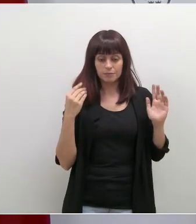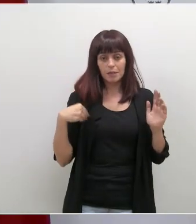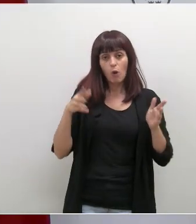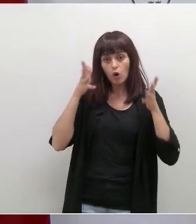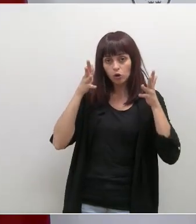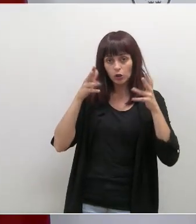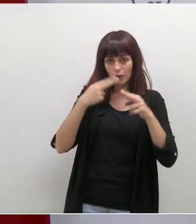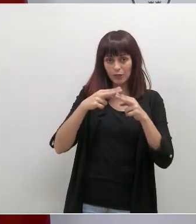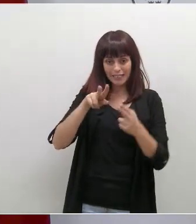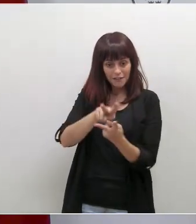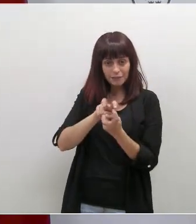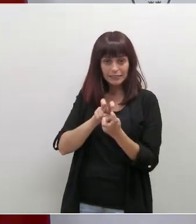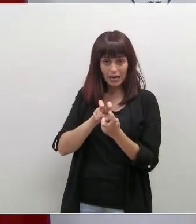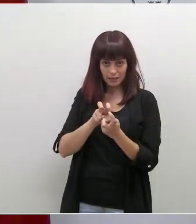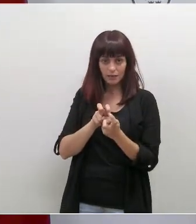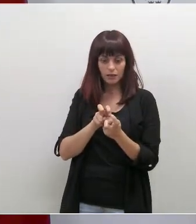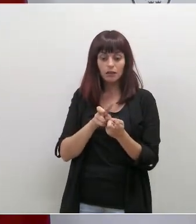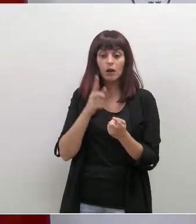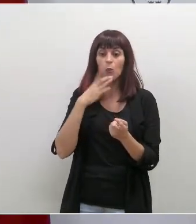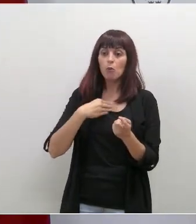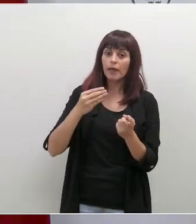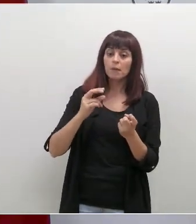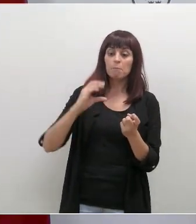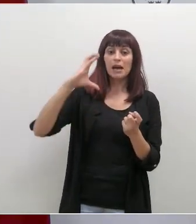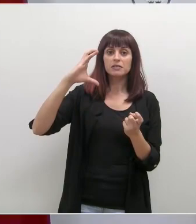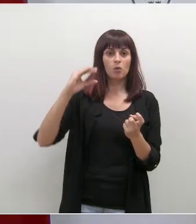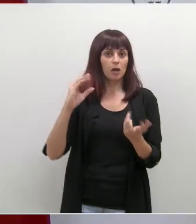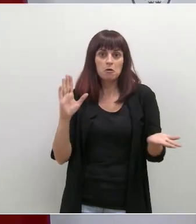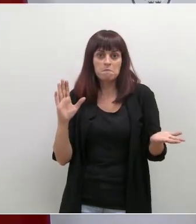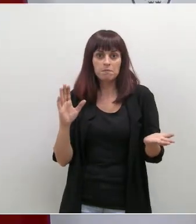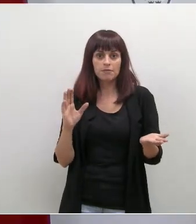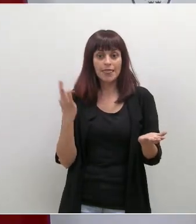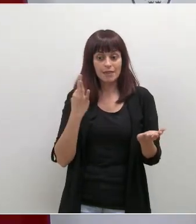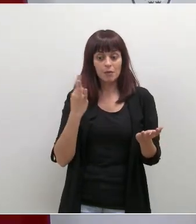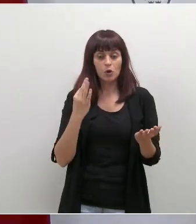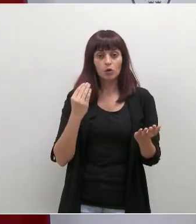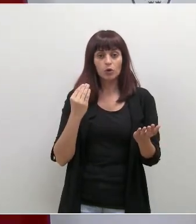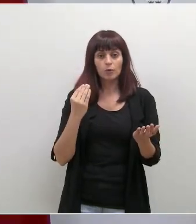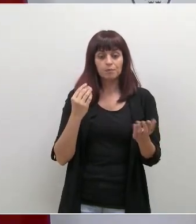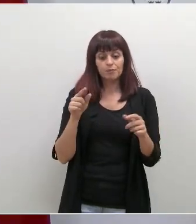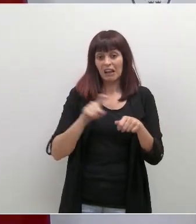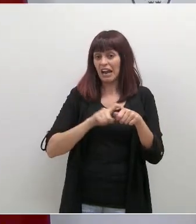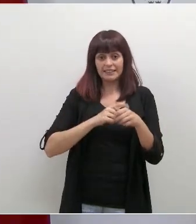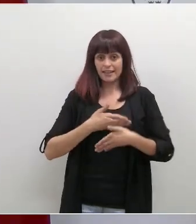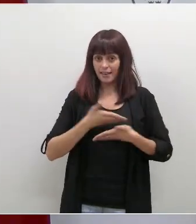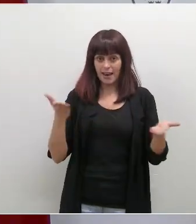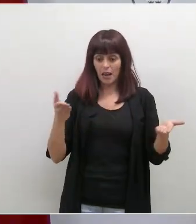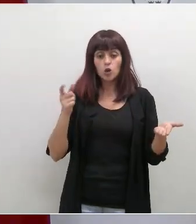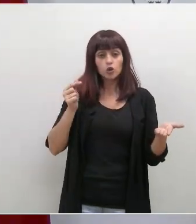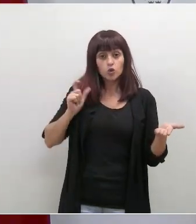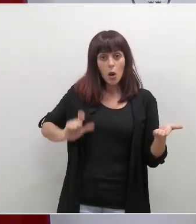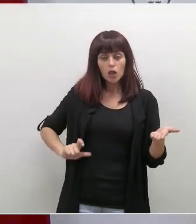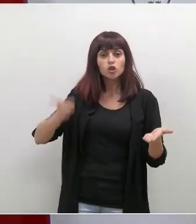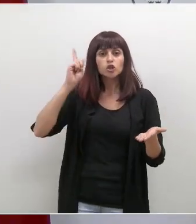y Financiera, el subir o no subir esa cantidad, y de lo que se trataría es de congelar con carácter general los sueldos, no solo de